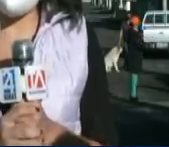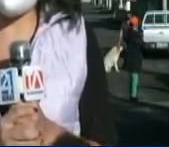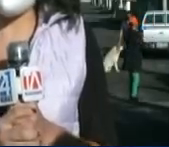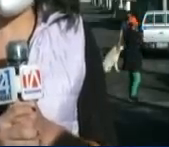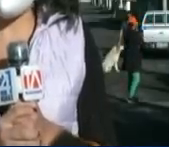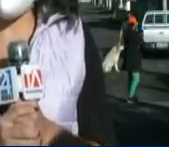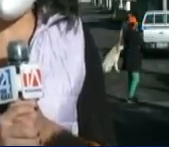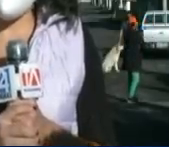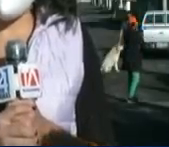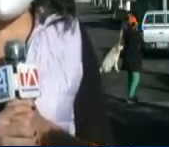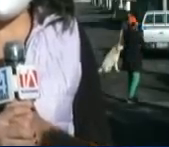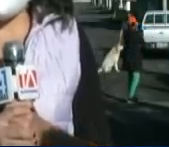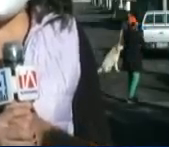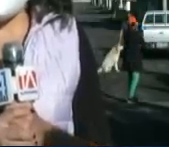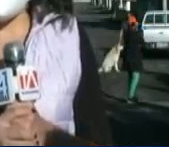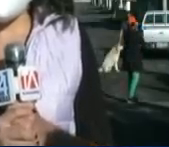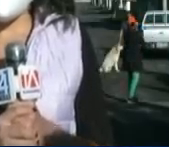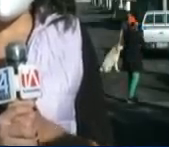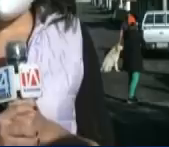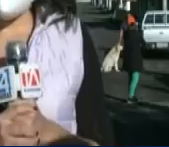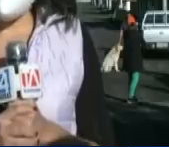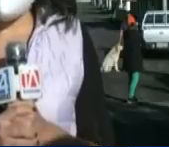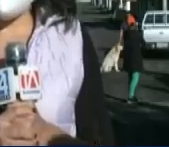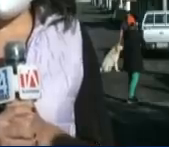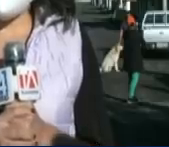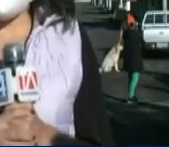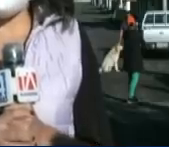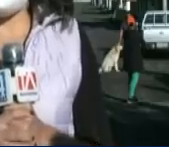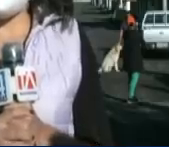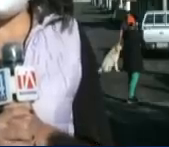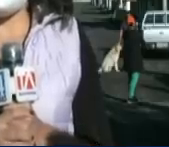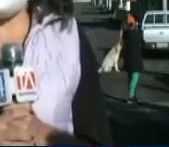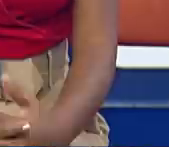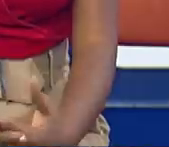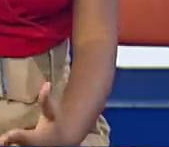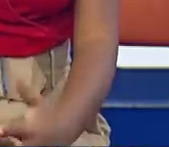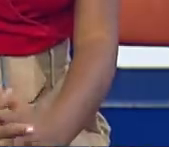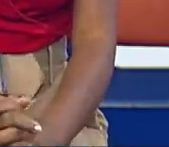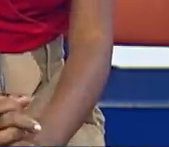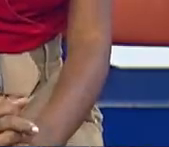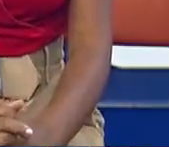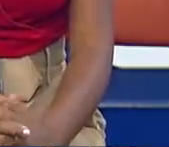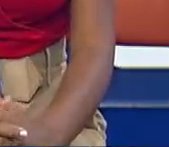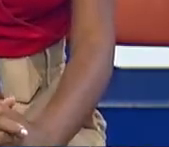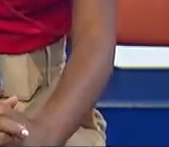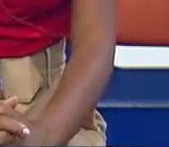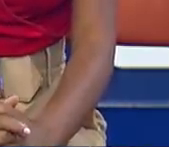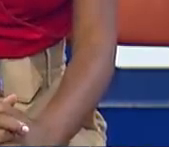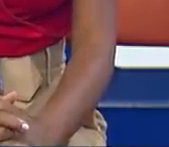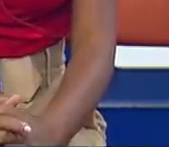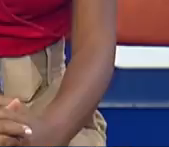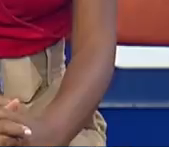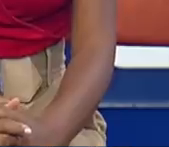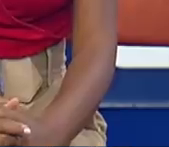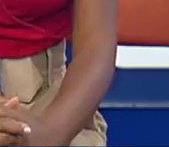buenos días. Buen día también para ti, Fer. Muchísimas gracias. Más adelante estaremos contigo, amigos. No se pueden perder este noticiero, así que continúen junto a nosotros. Por